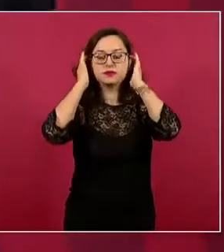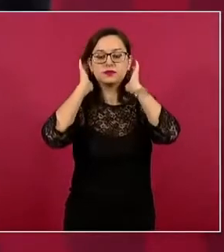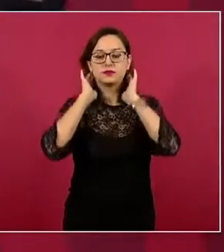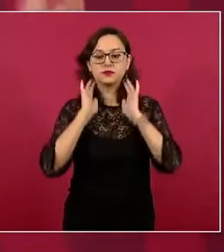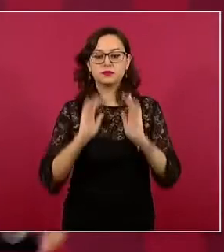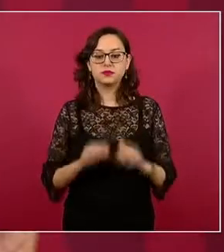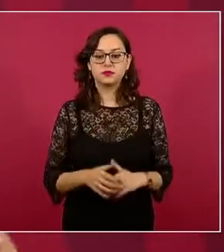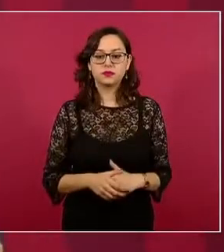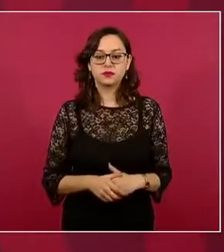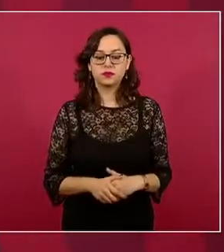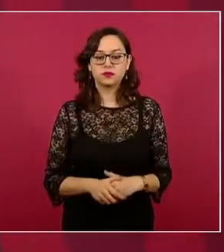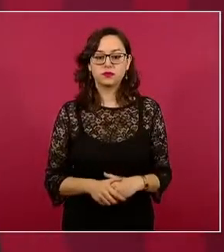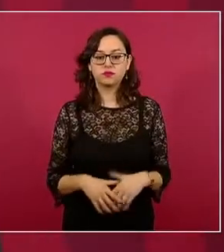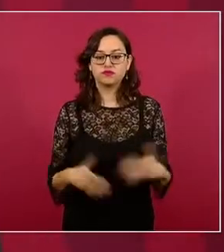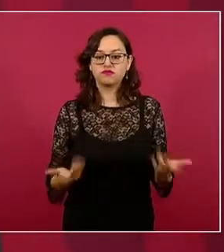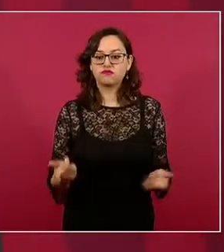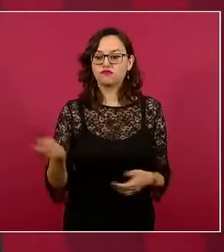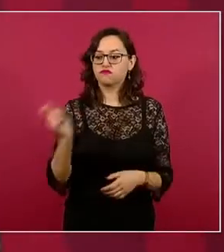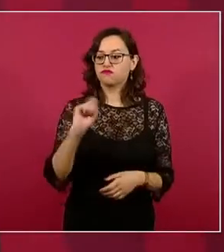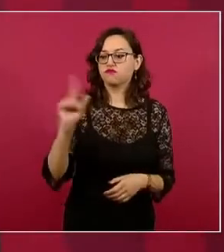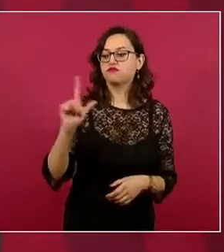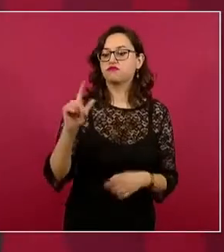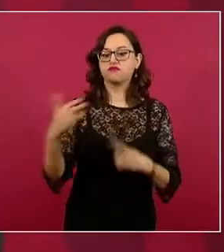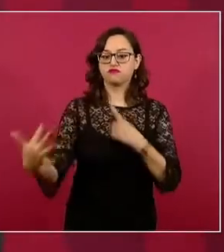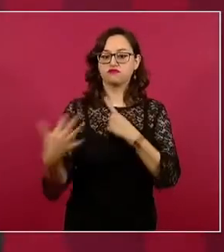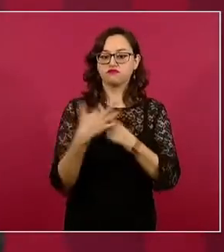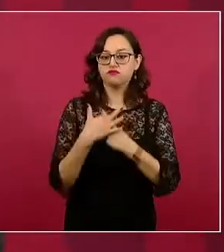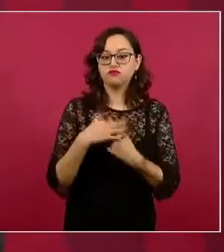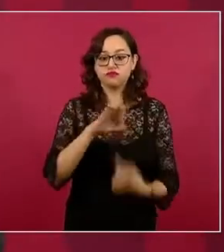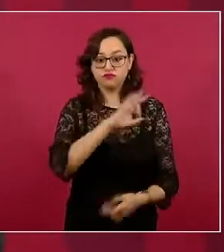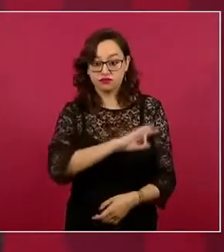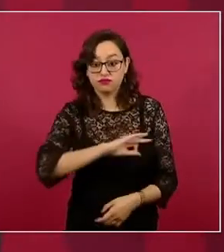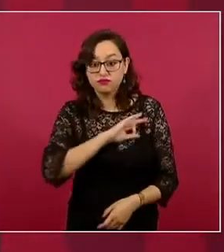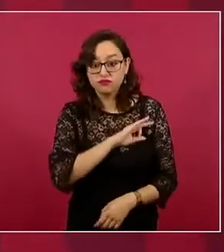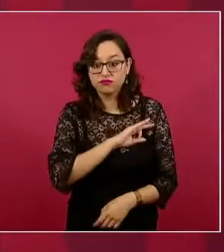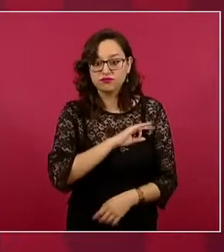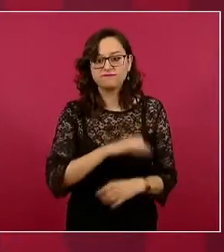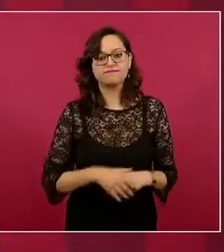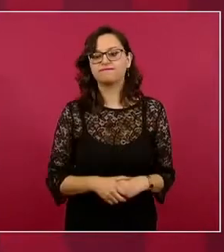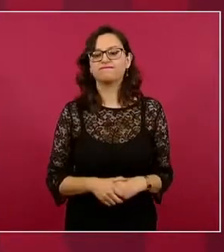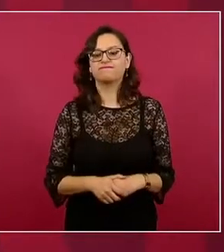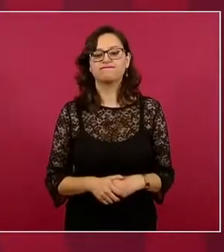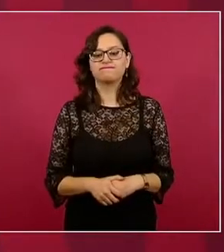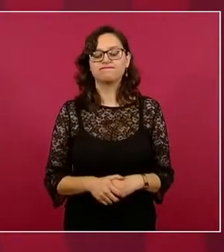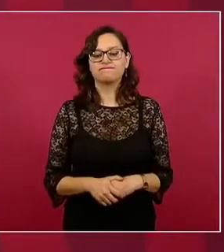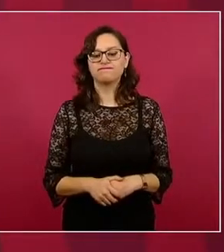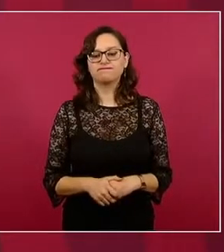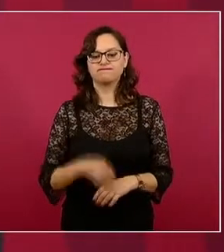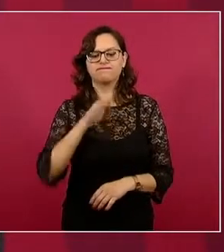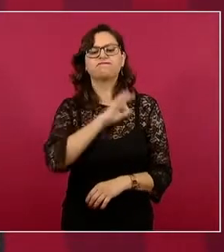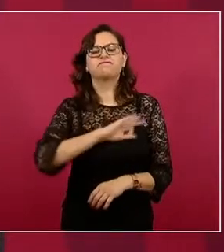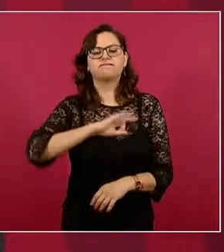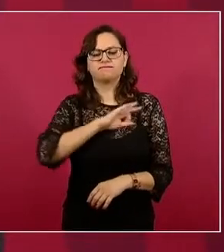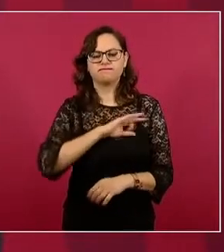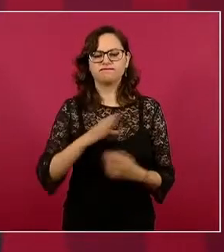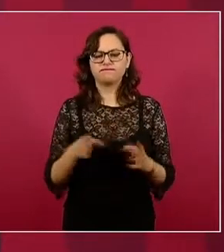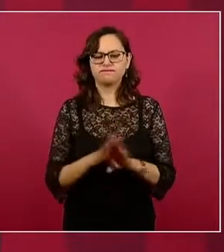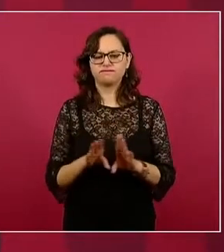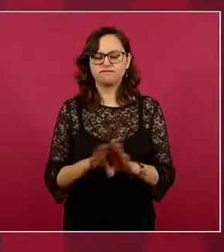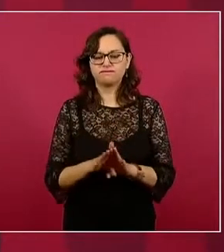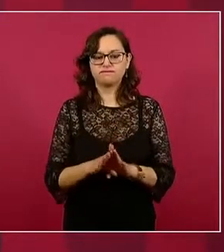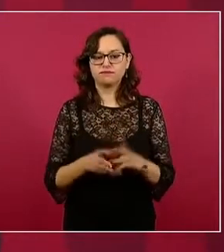La fama, no. La felicidad es estar bien con uno mismo, estar bien con nuestra